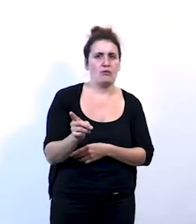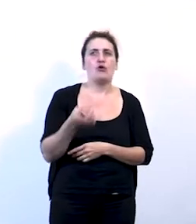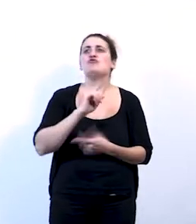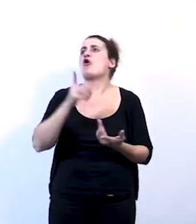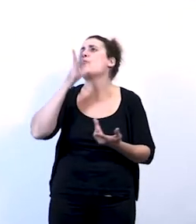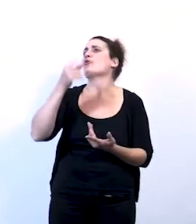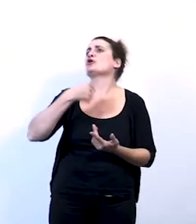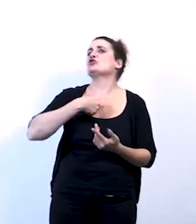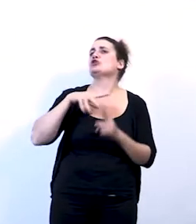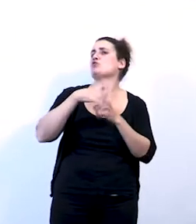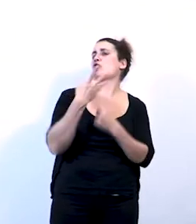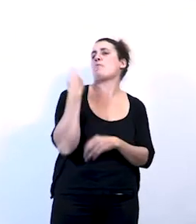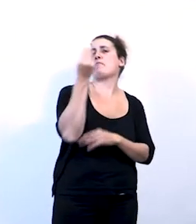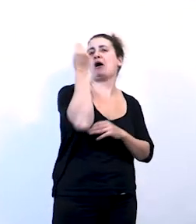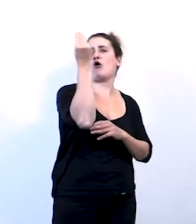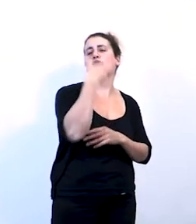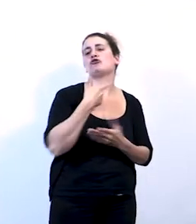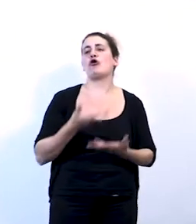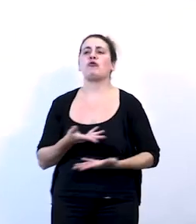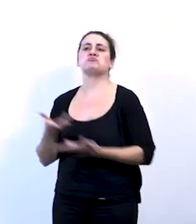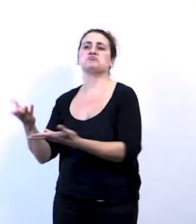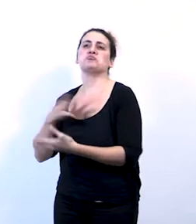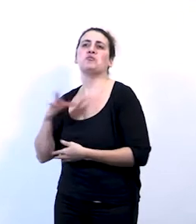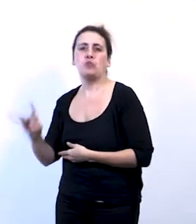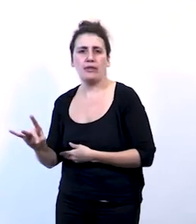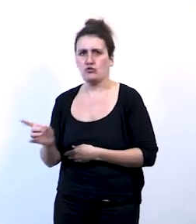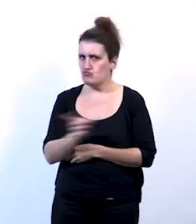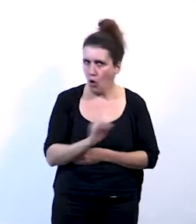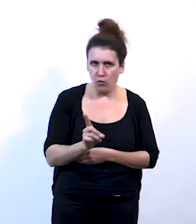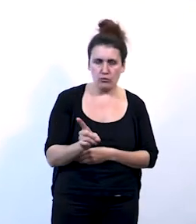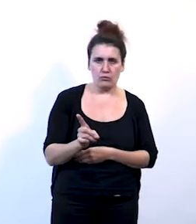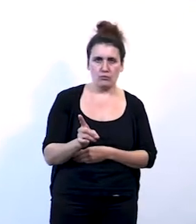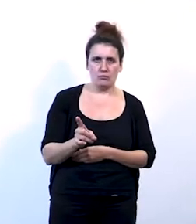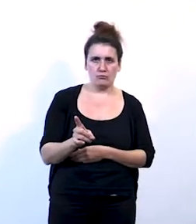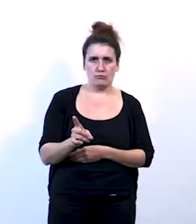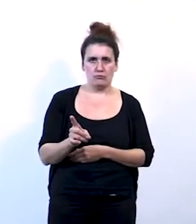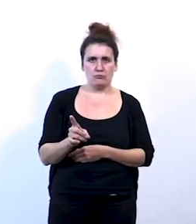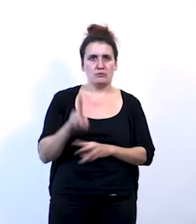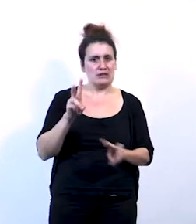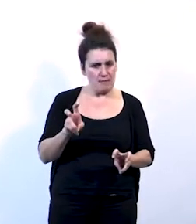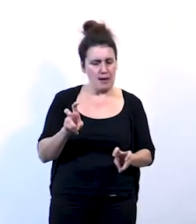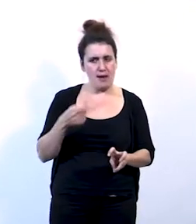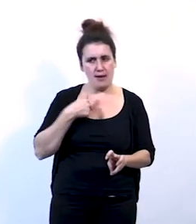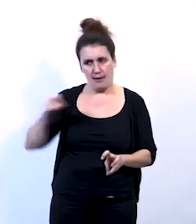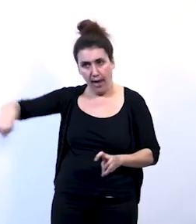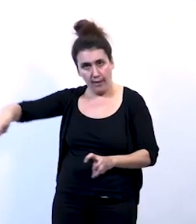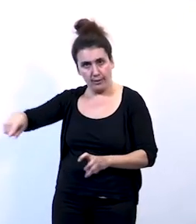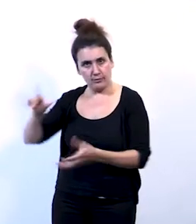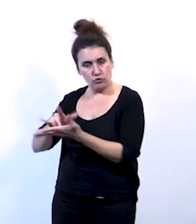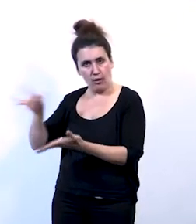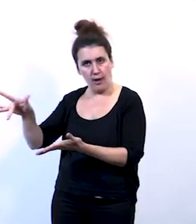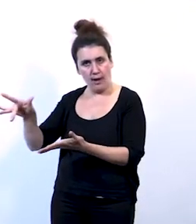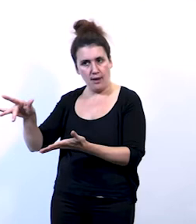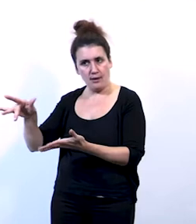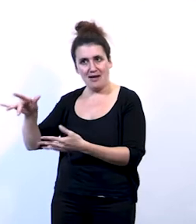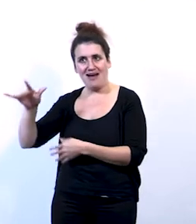no porque yo estoy en una situación mejor y yo puedo ayudarlas. No, la cosa es de que lo que está pasando